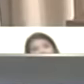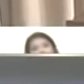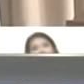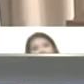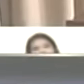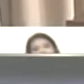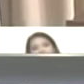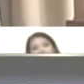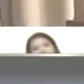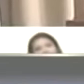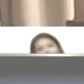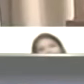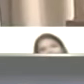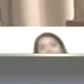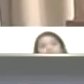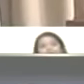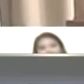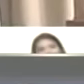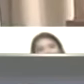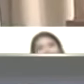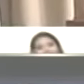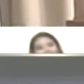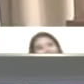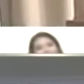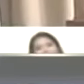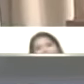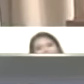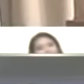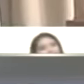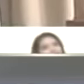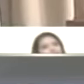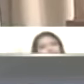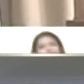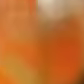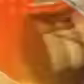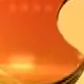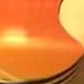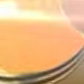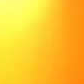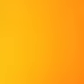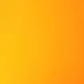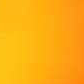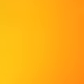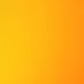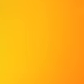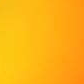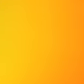familiares, la alegría y la paz reine en todos sus hogares.